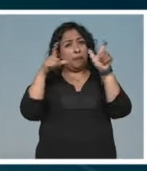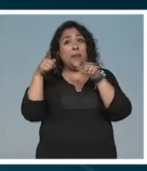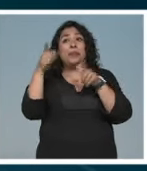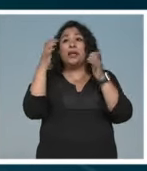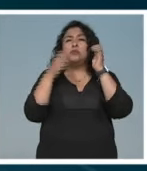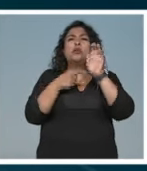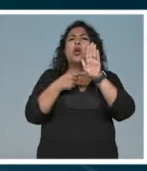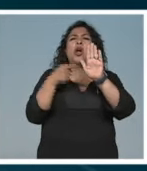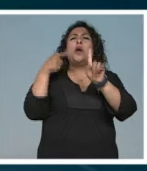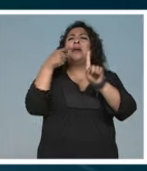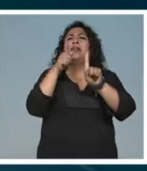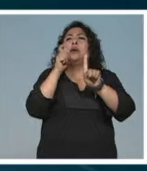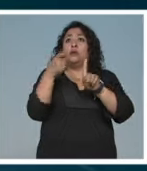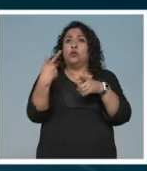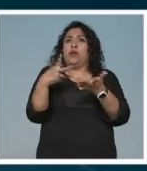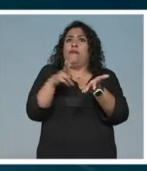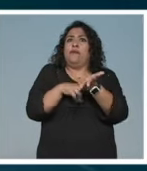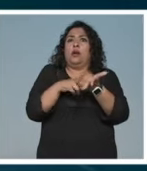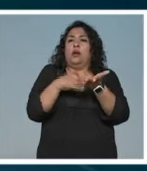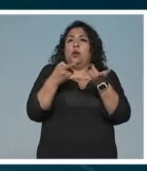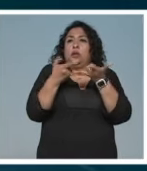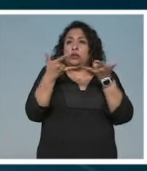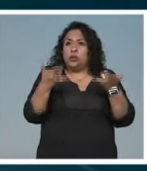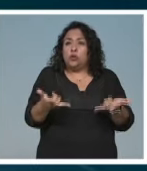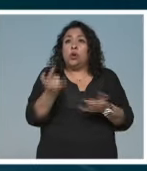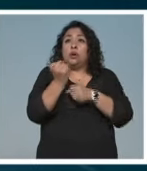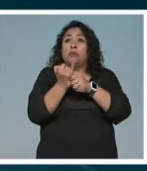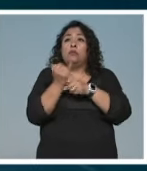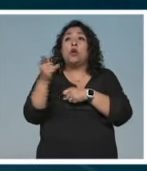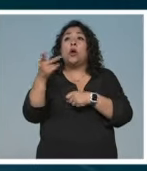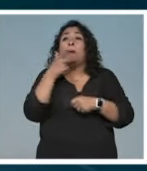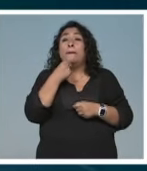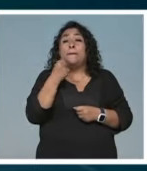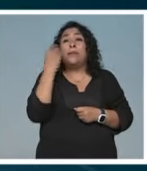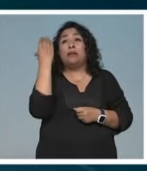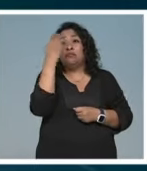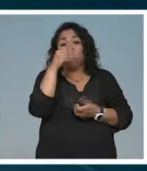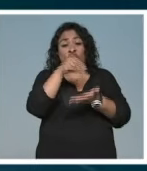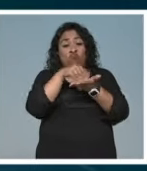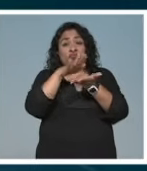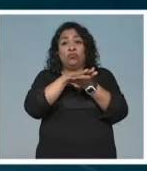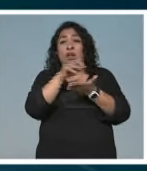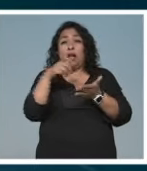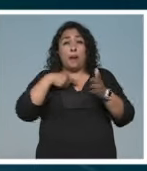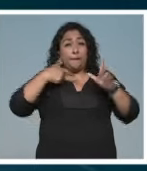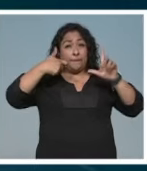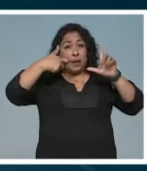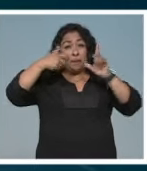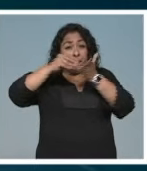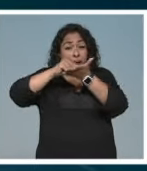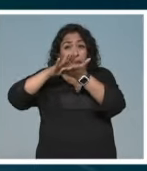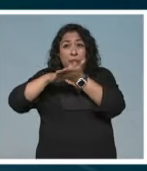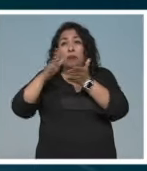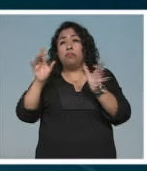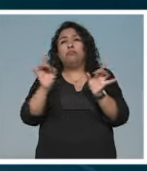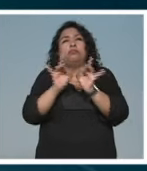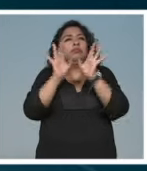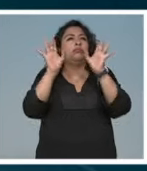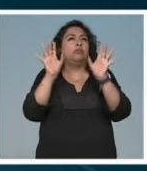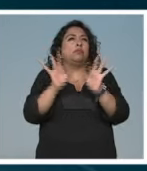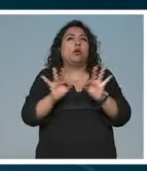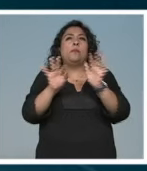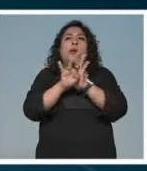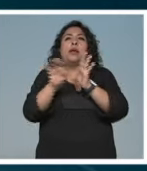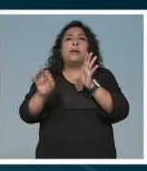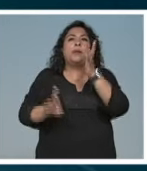como objetivo resaltar el valor histórico y de estudio que el fotógrafo dejó plasmado a través de su lente durante eventos significativos como